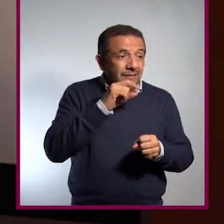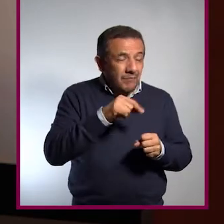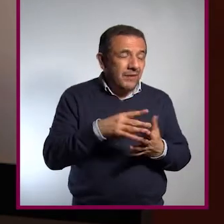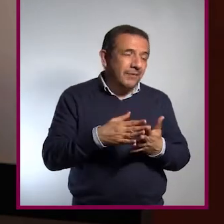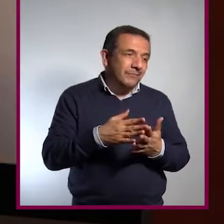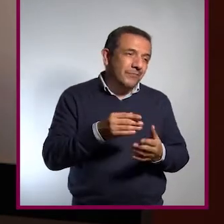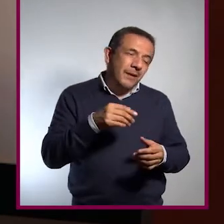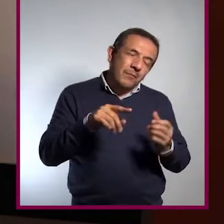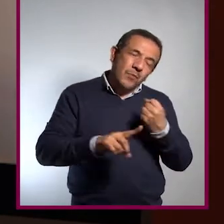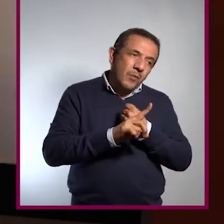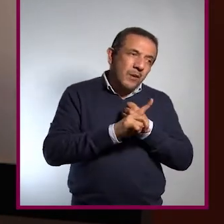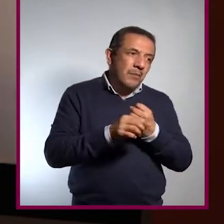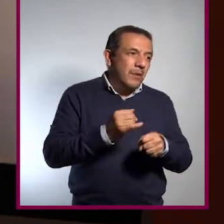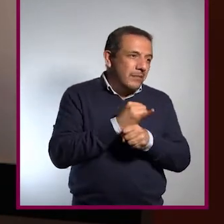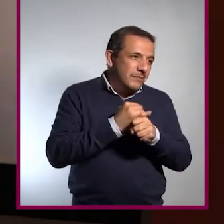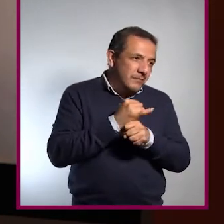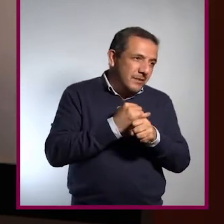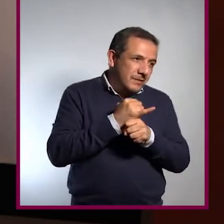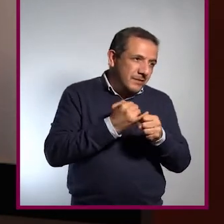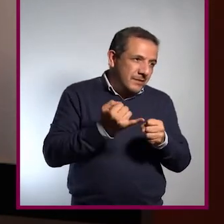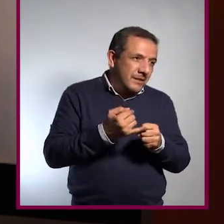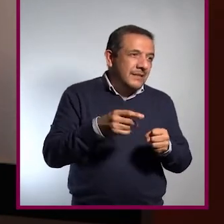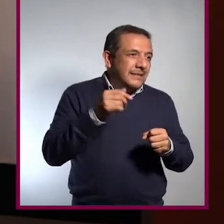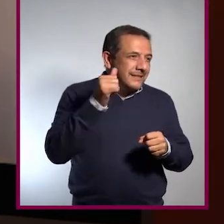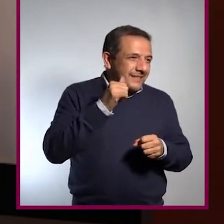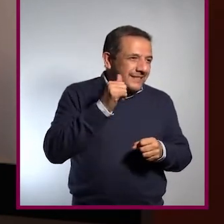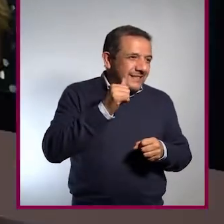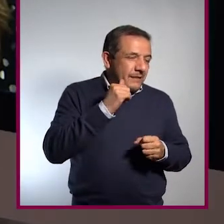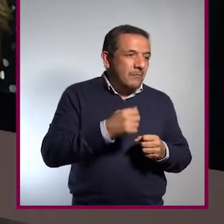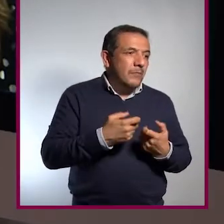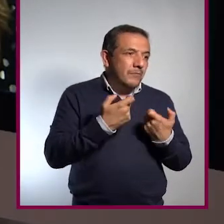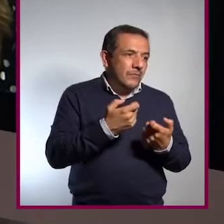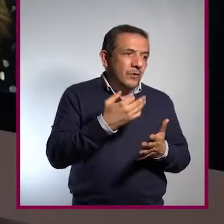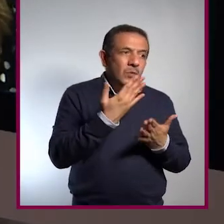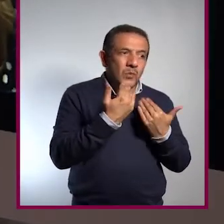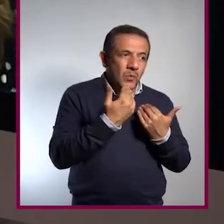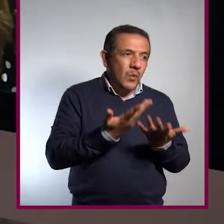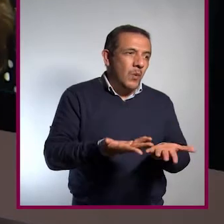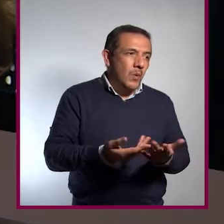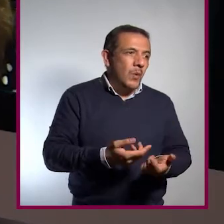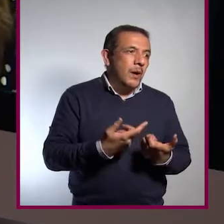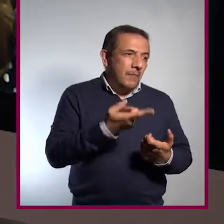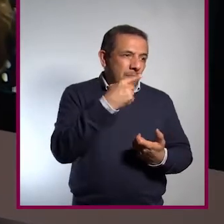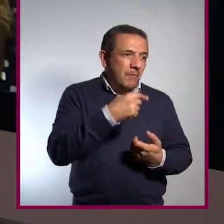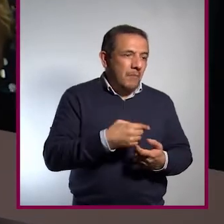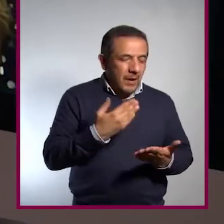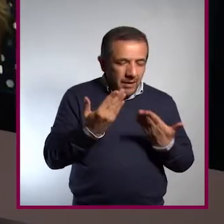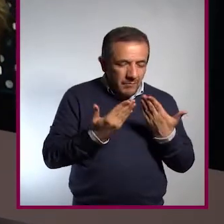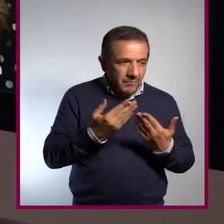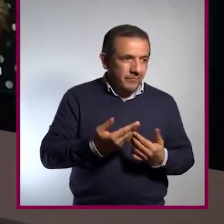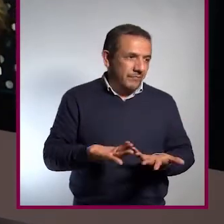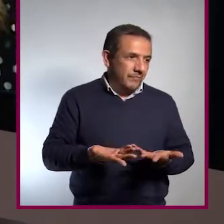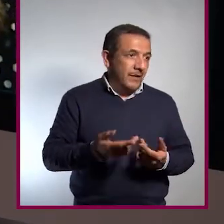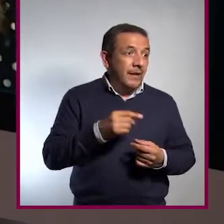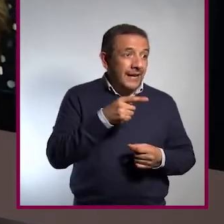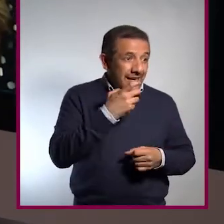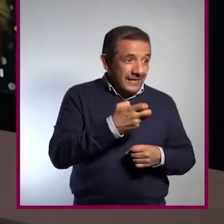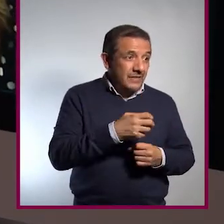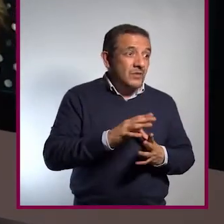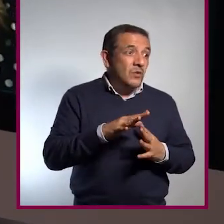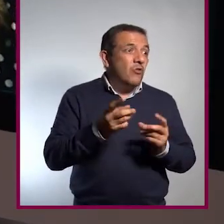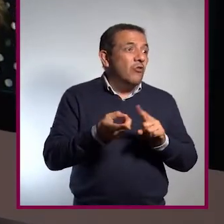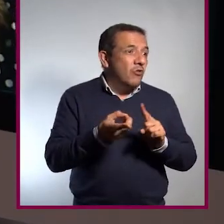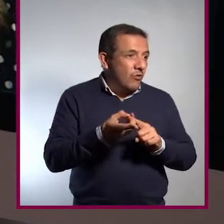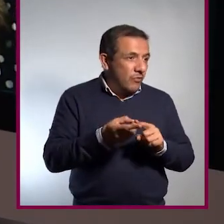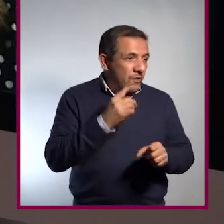educación. Mucha de la investigación se realiza en nivel medio superior o superior. Entonces, ese es otro factor.